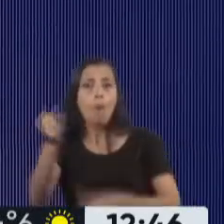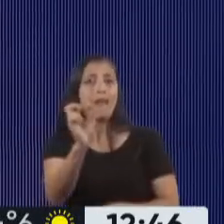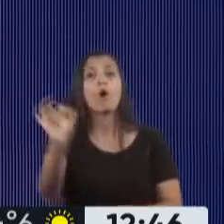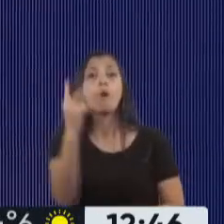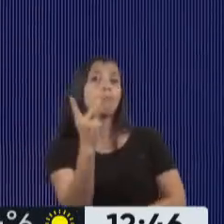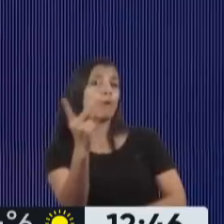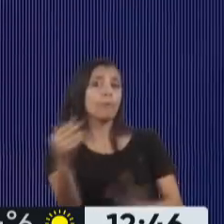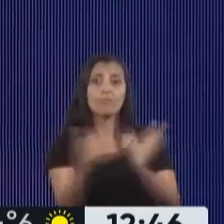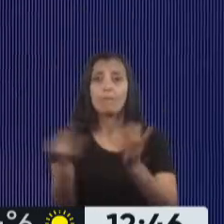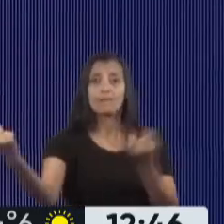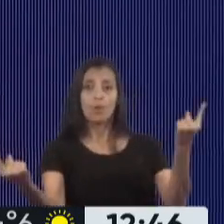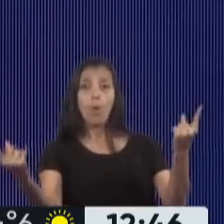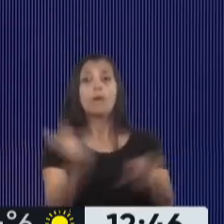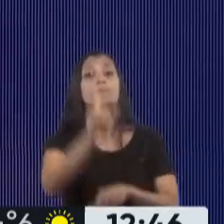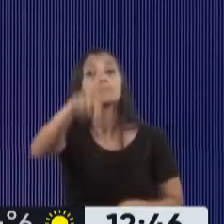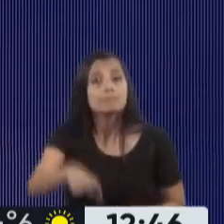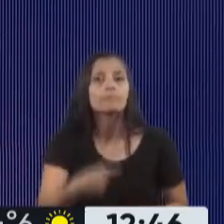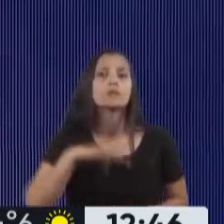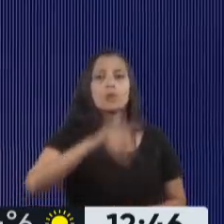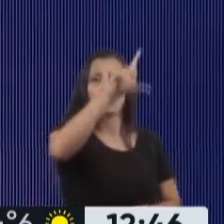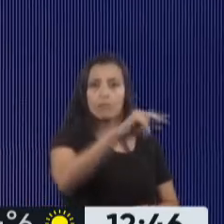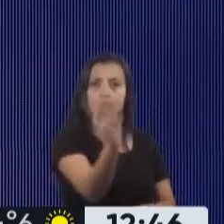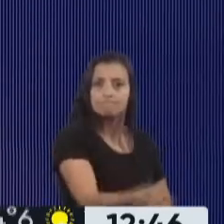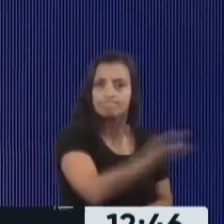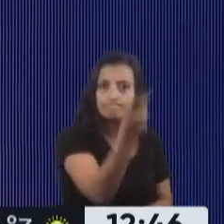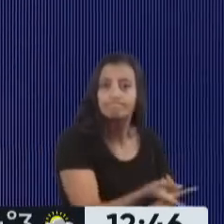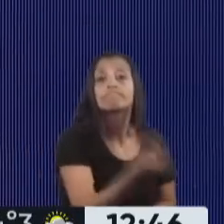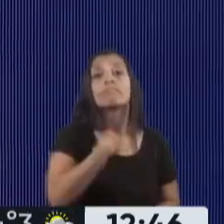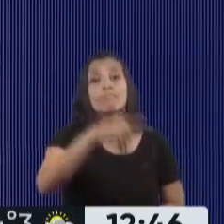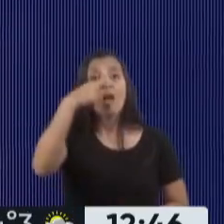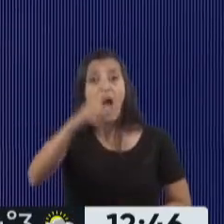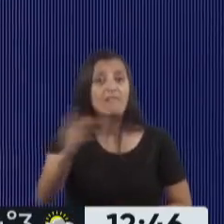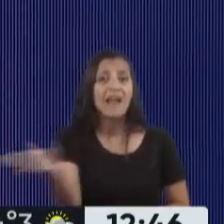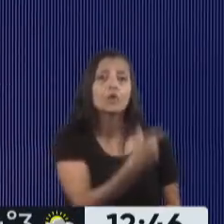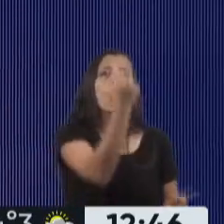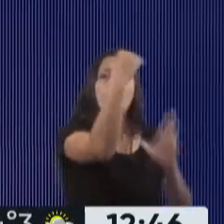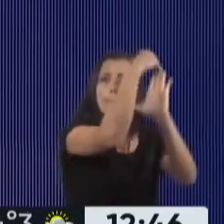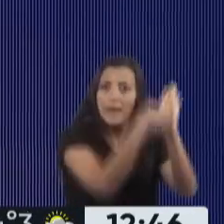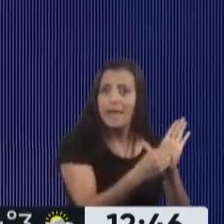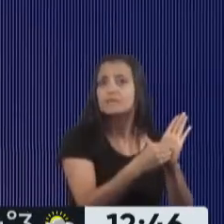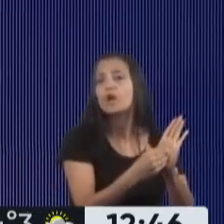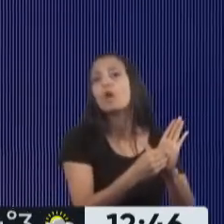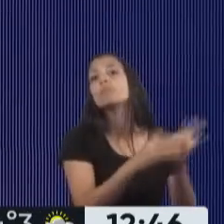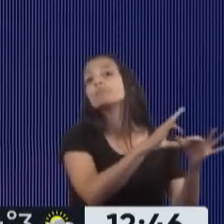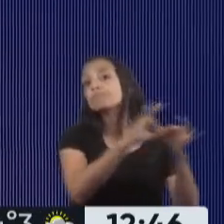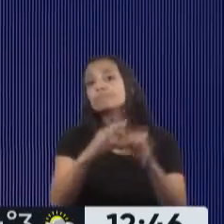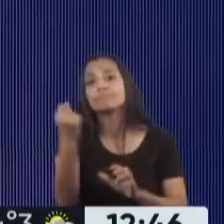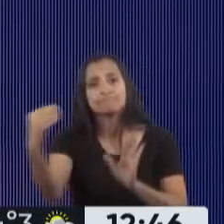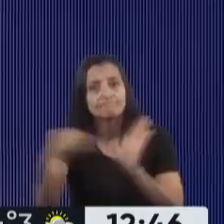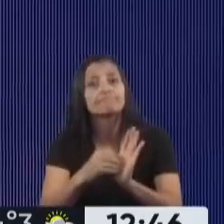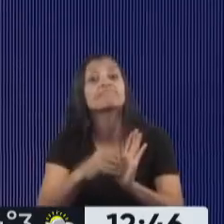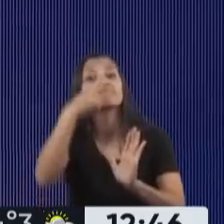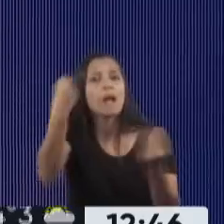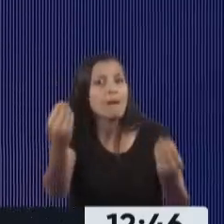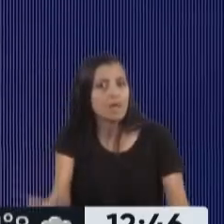cosas, que deriven en una pérdida del poder adquisitivo del dinero y, consecuentemente, todos los precios expresados en unidades monetarias